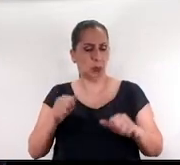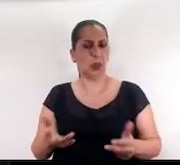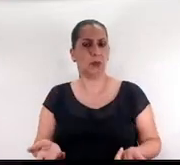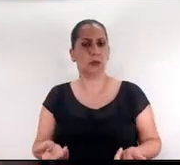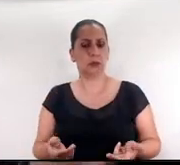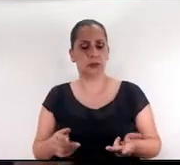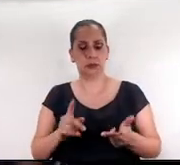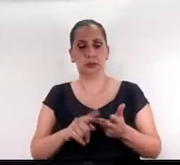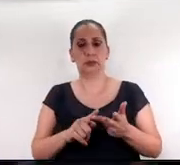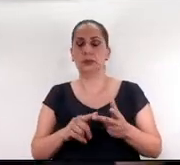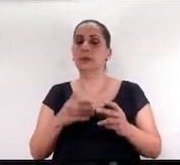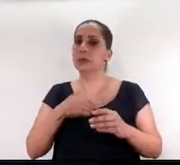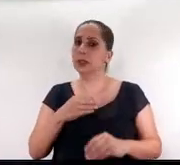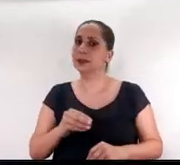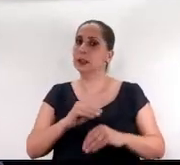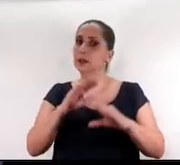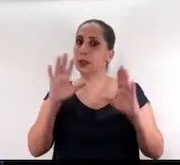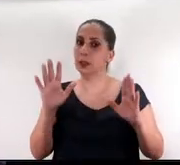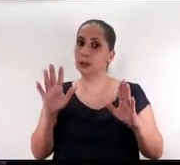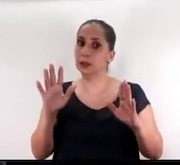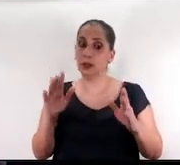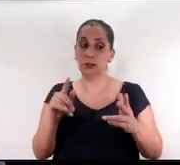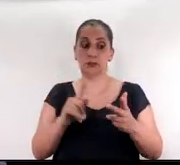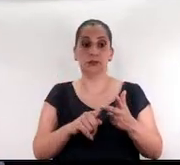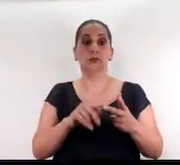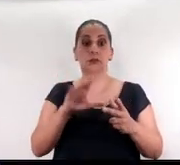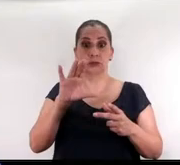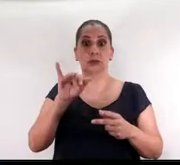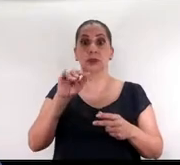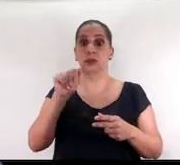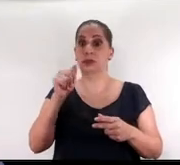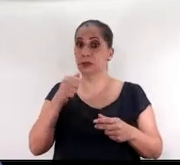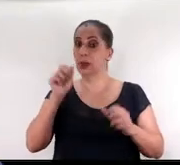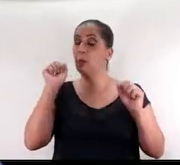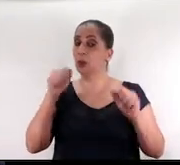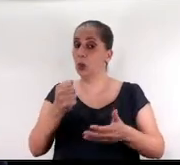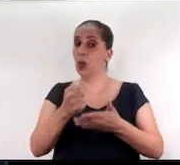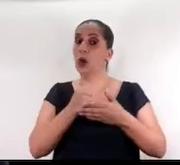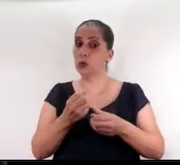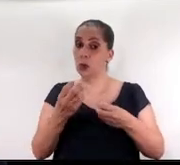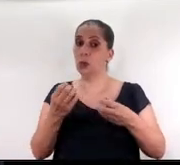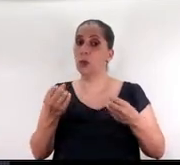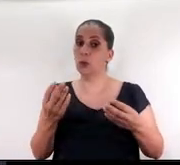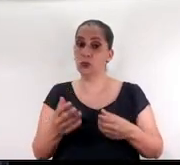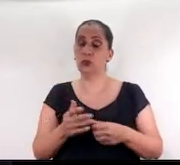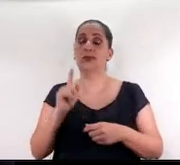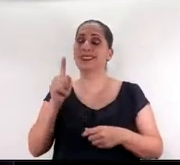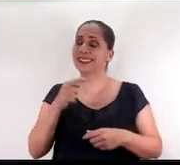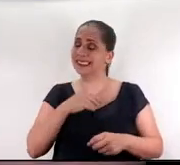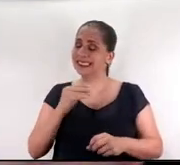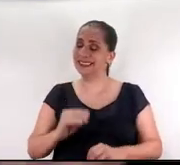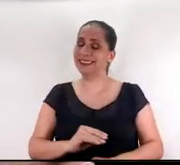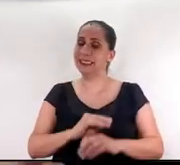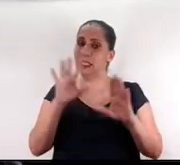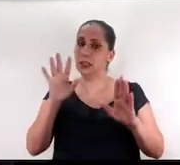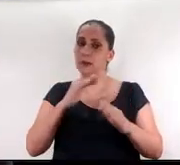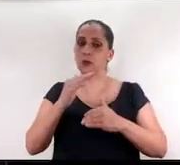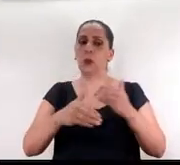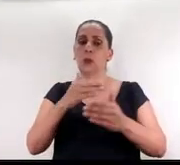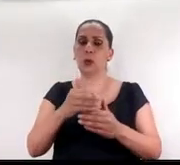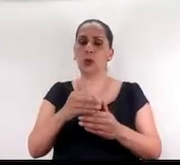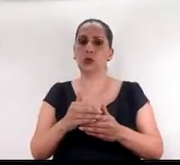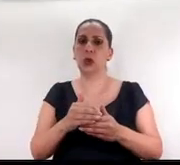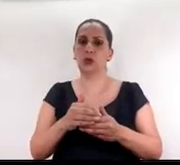mucho más transparencia, y aquí el Colegio Federado puede ayudar muchísimo en ese proceso, mucho más transparencia en el proceso de